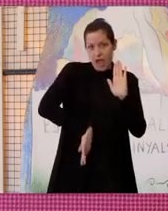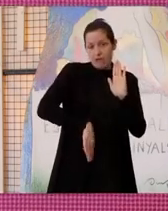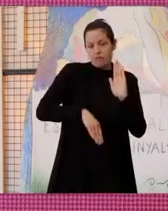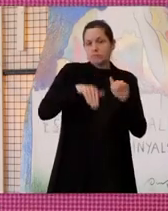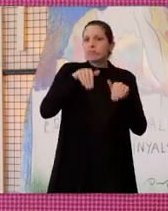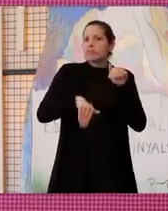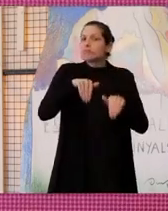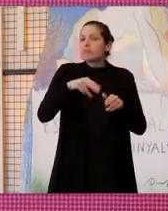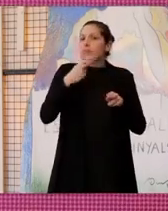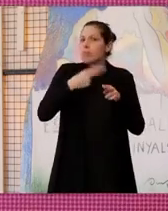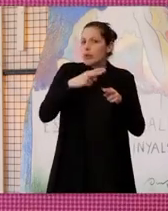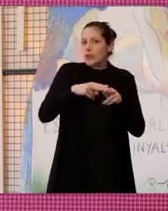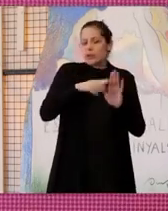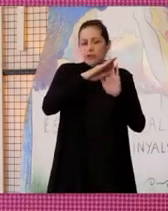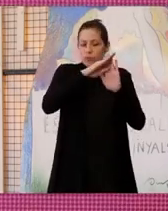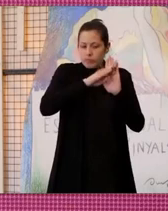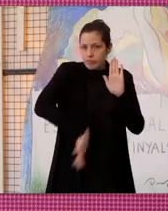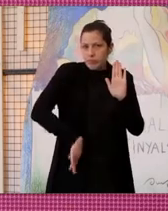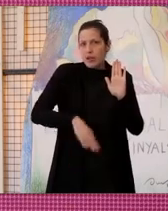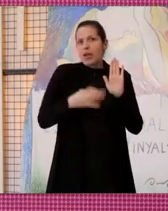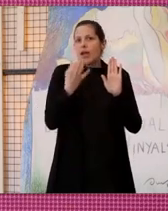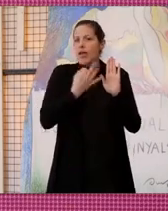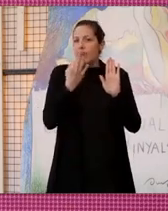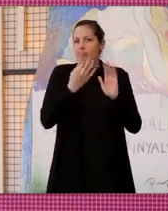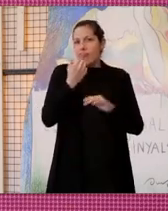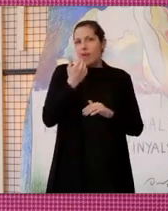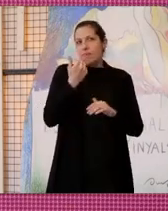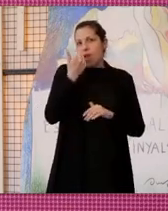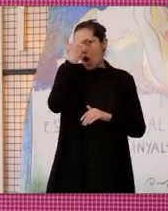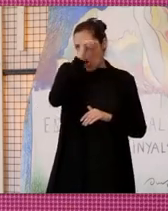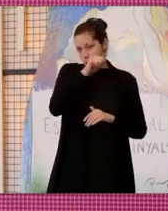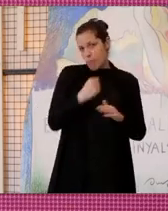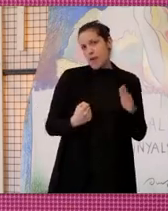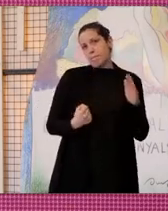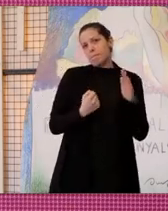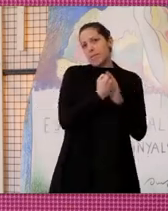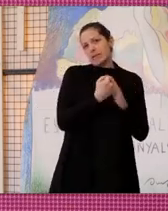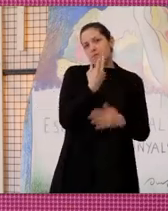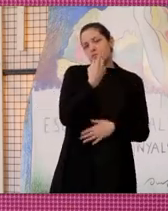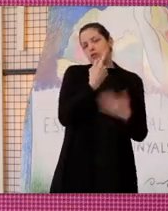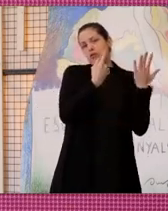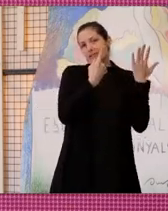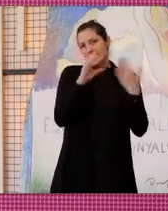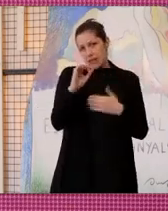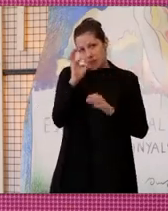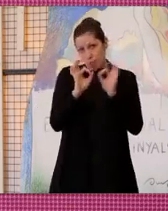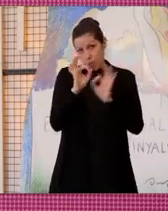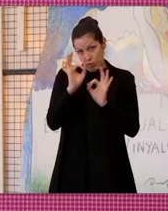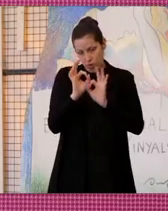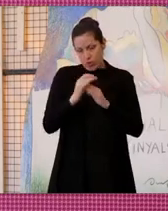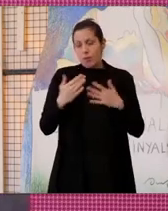que sean dentro una lista electoral superiores al 60% pero en las empresas esto es mucho más difícil